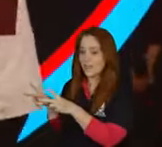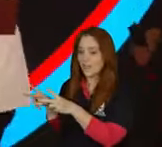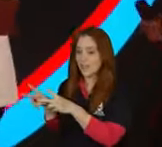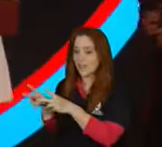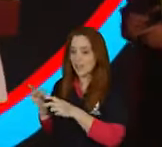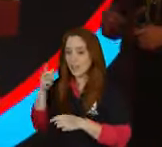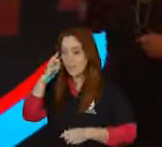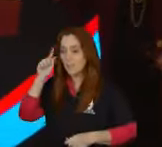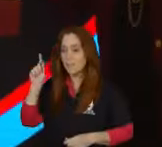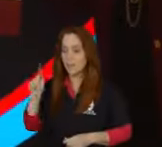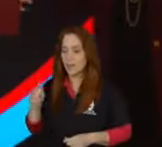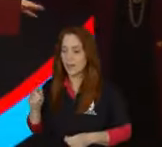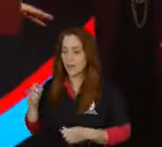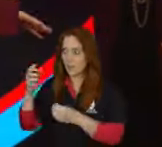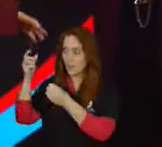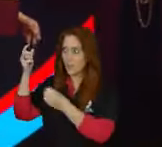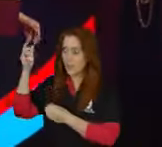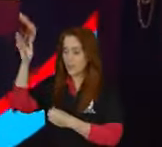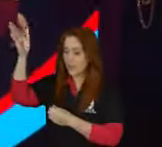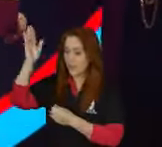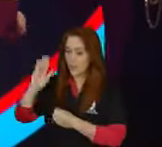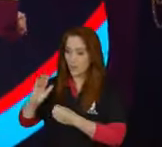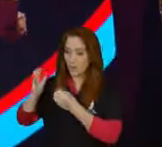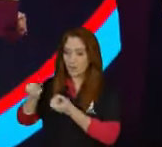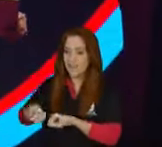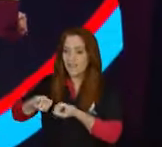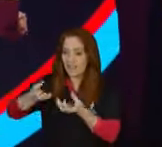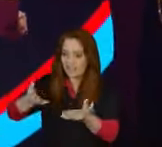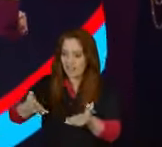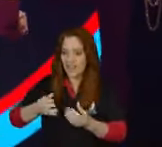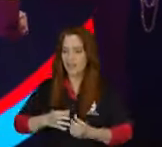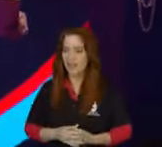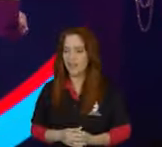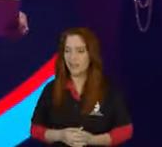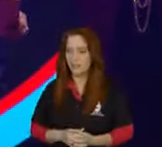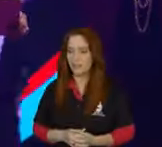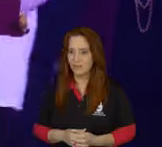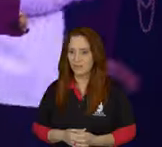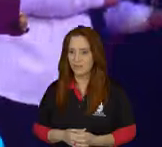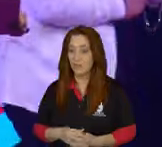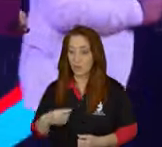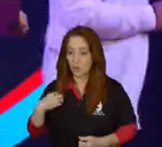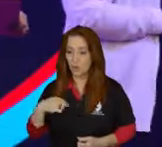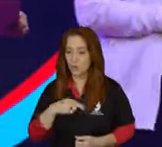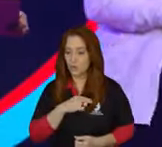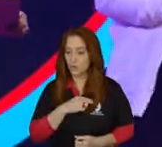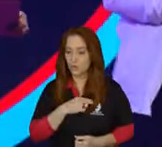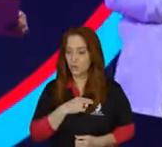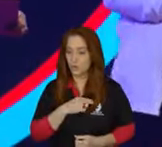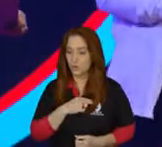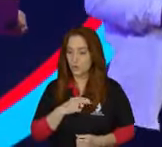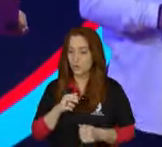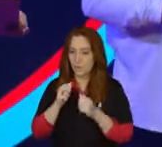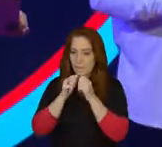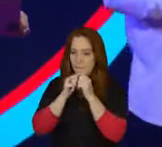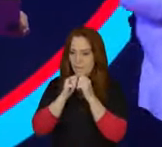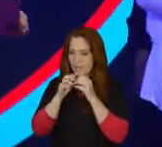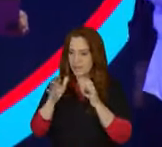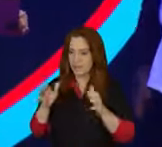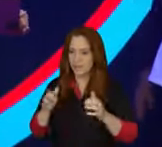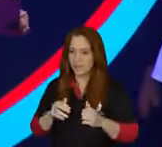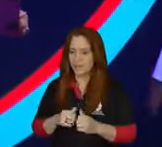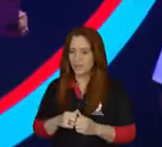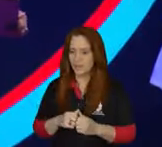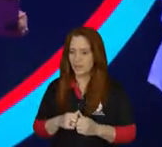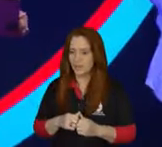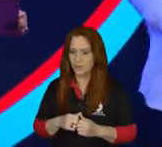Una presencia del Señor maravillosa. Y nosotros somos tan bendecidos, tan